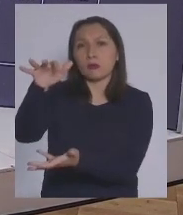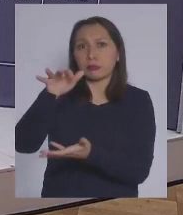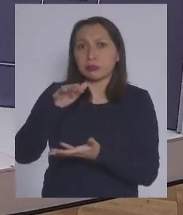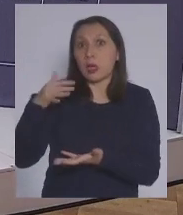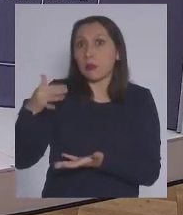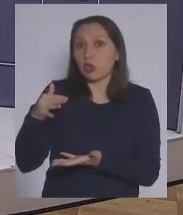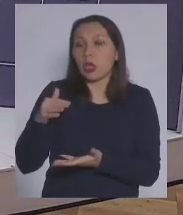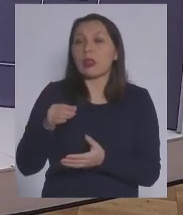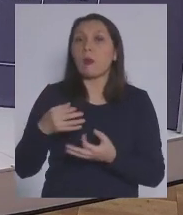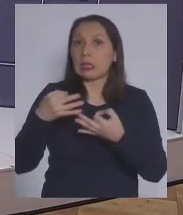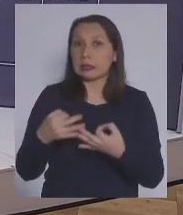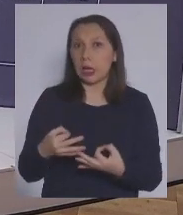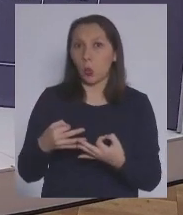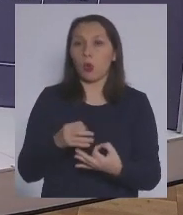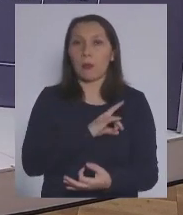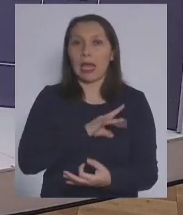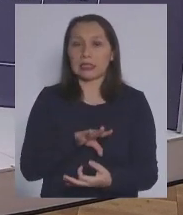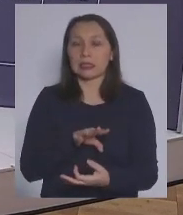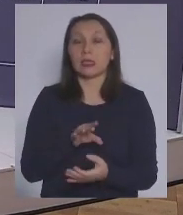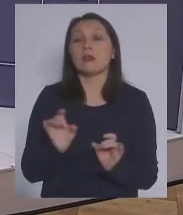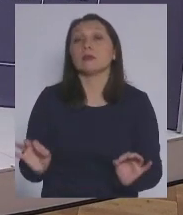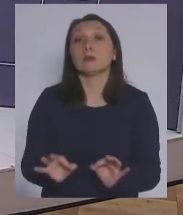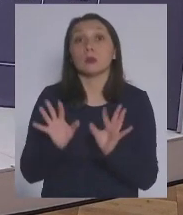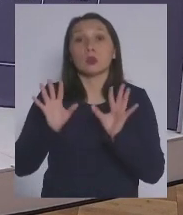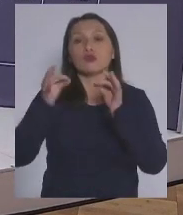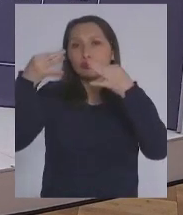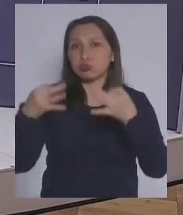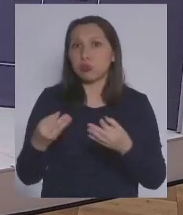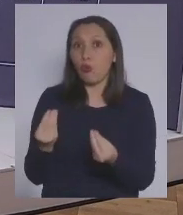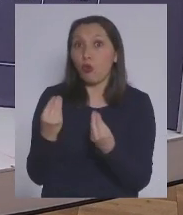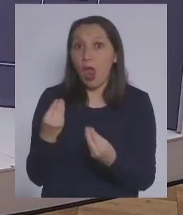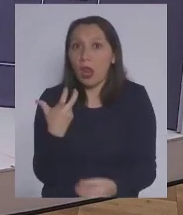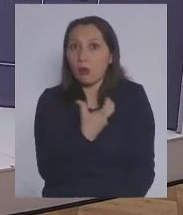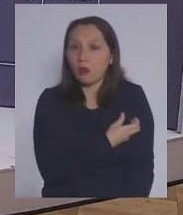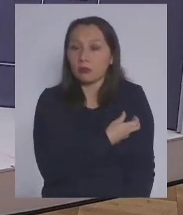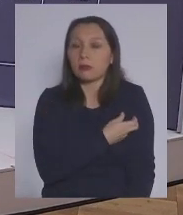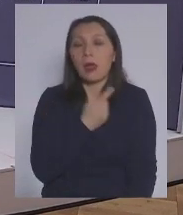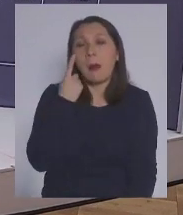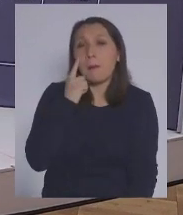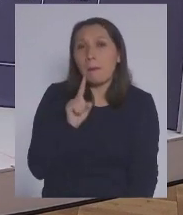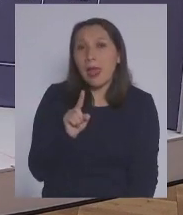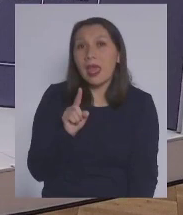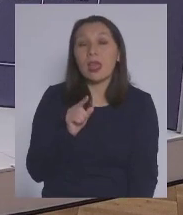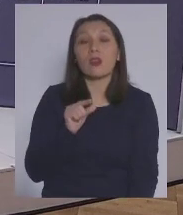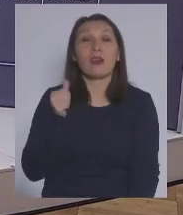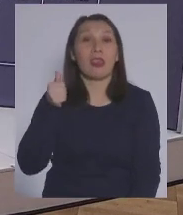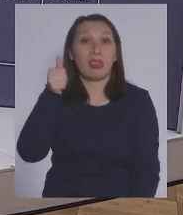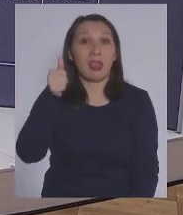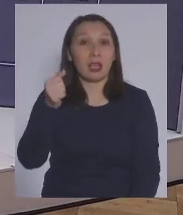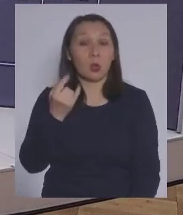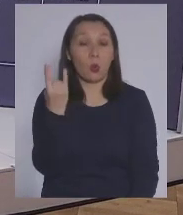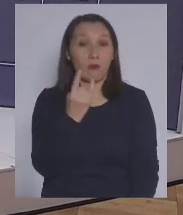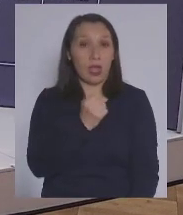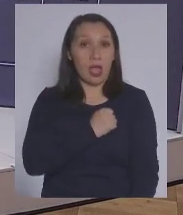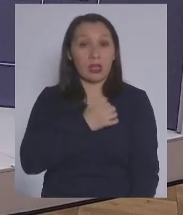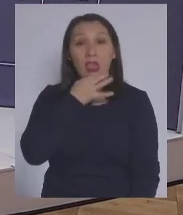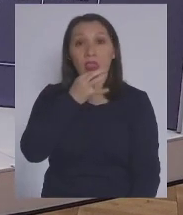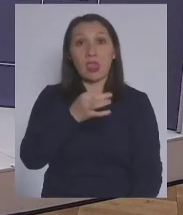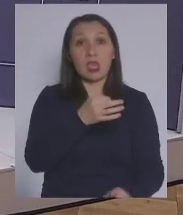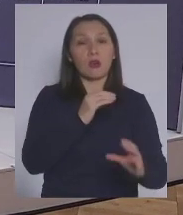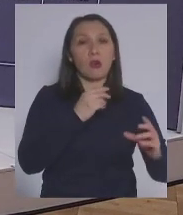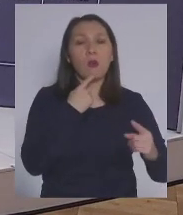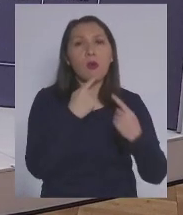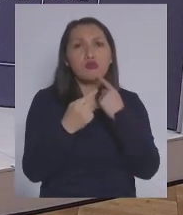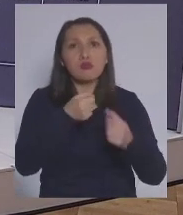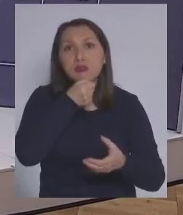importantes para chile d en caso de confirmarse su efectividad pero el rector de la católica dijo ayer a dos medios de comunicación